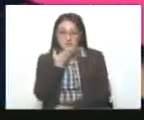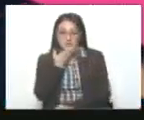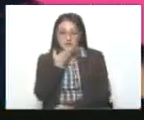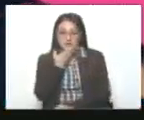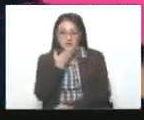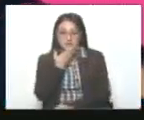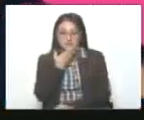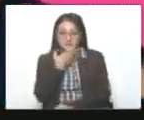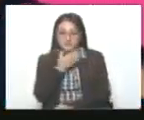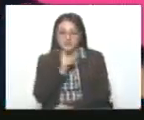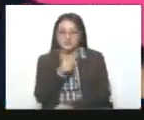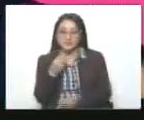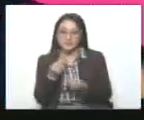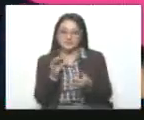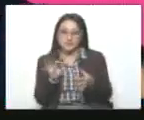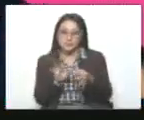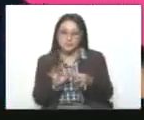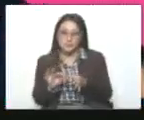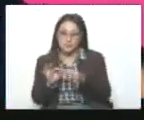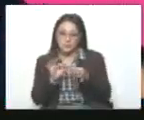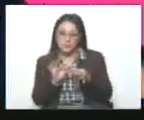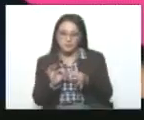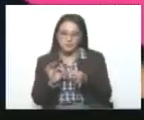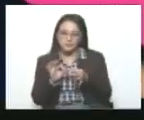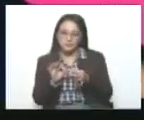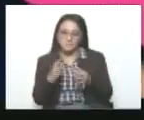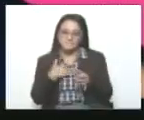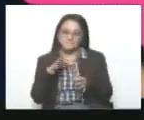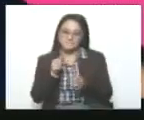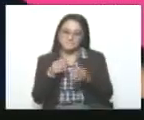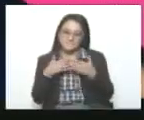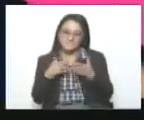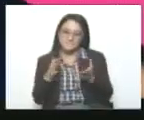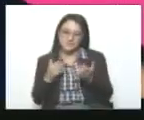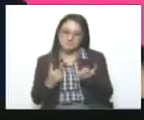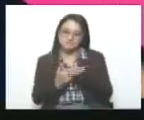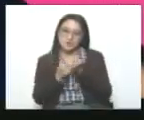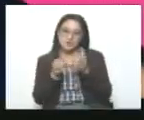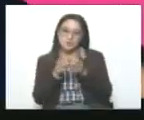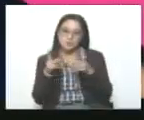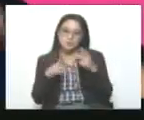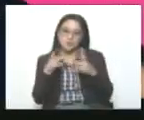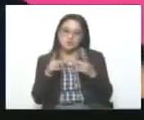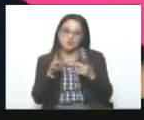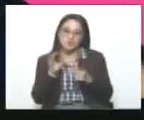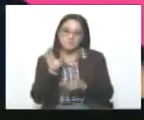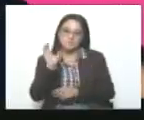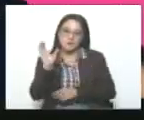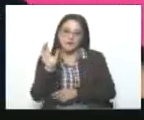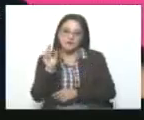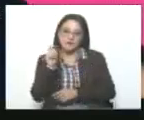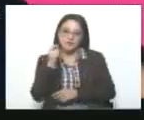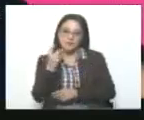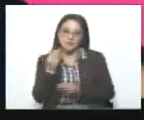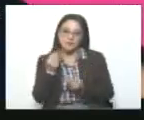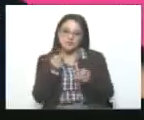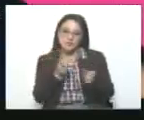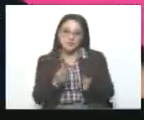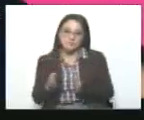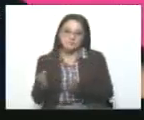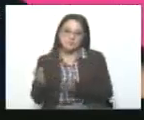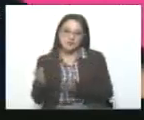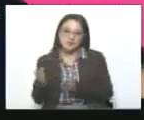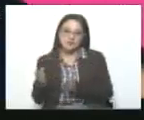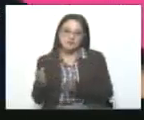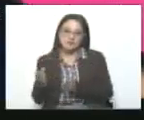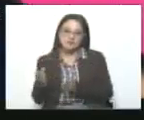debemos realizar juntos para que podamos, con las compras públicas, apalancar los sectores productivos del país. Recordar que muchos planes, presidente, que